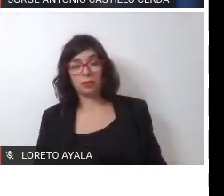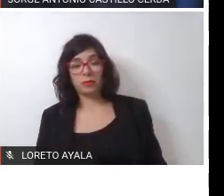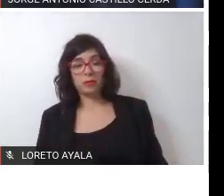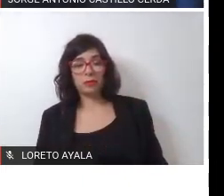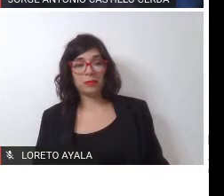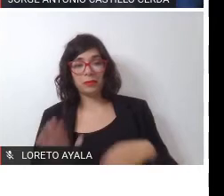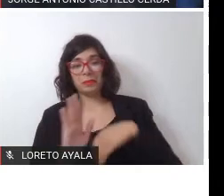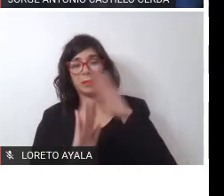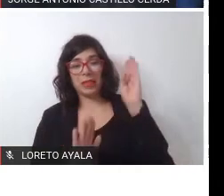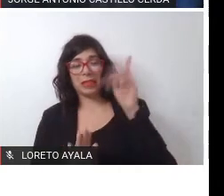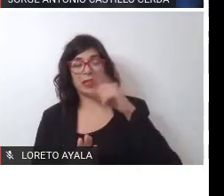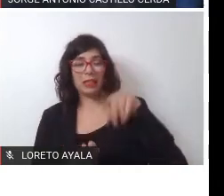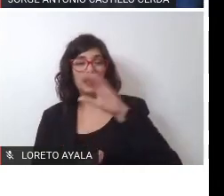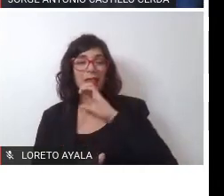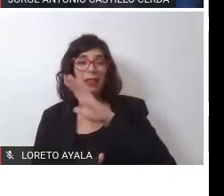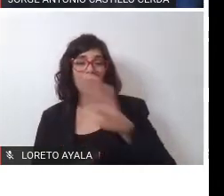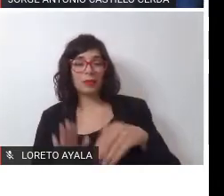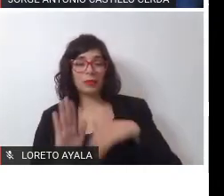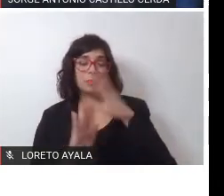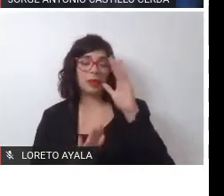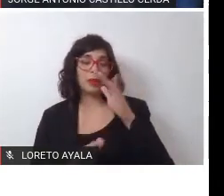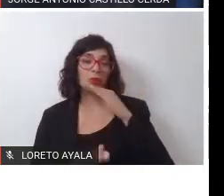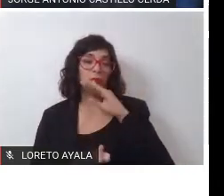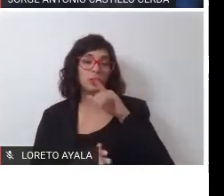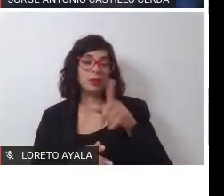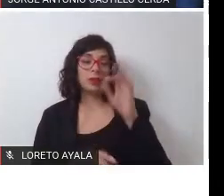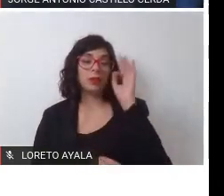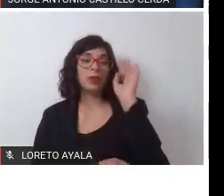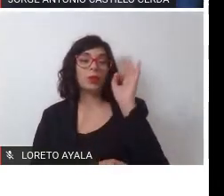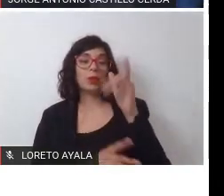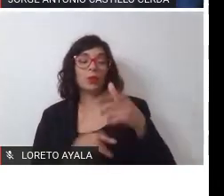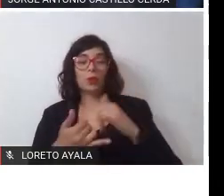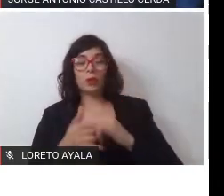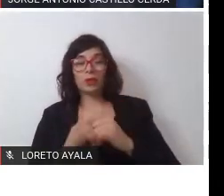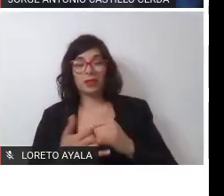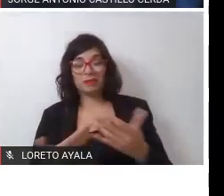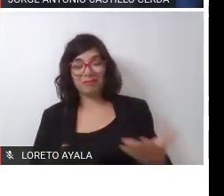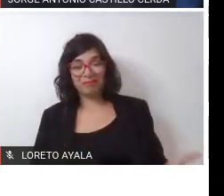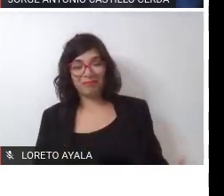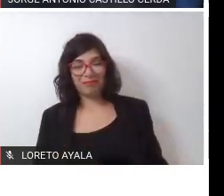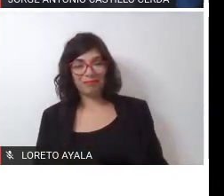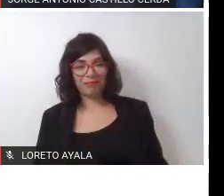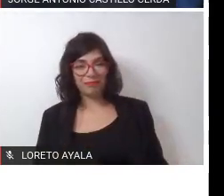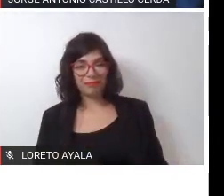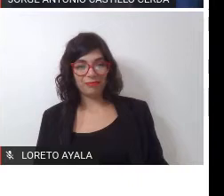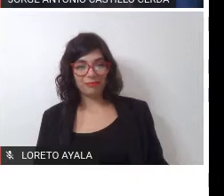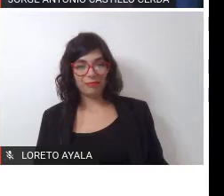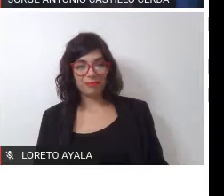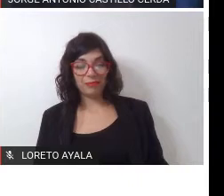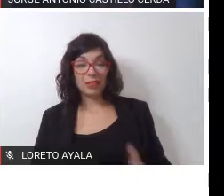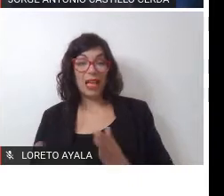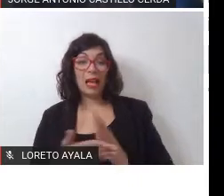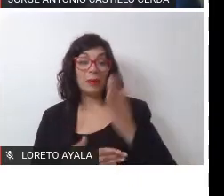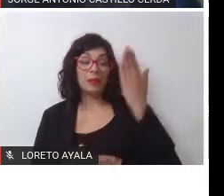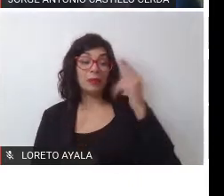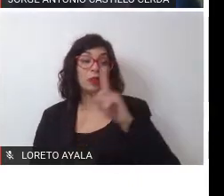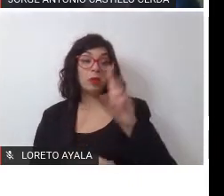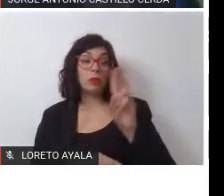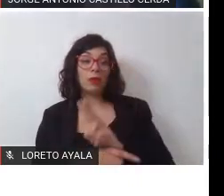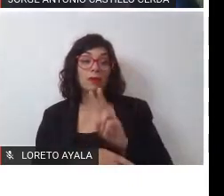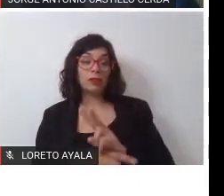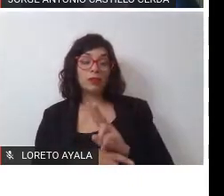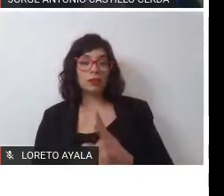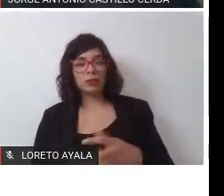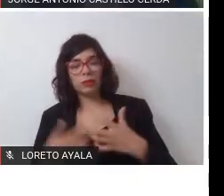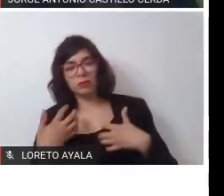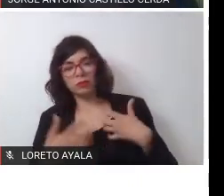el mundo rural, ¿ya? Y ahí viene que alumnos que los profesores en un inicio se quejaban de por qué no se conectaban